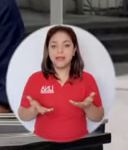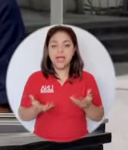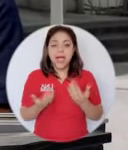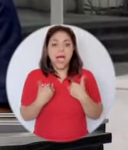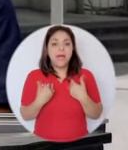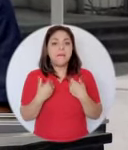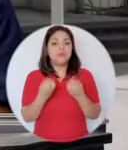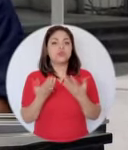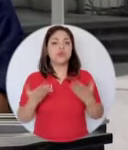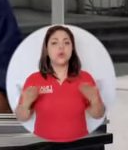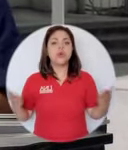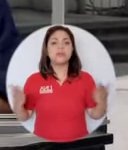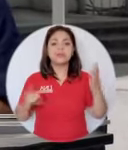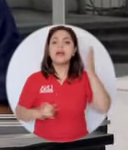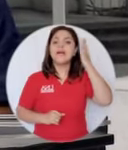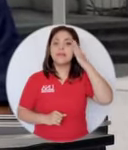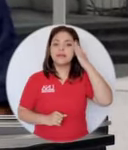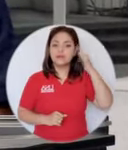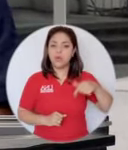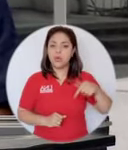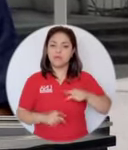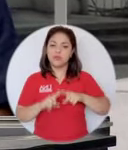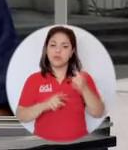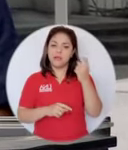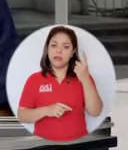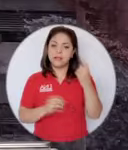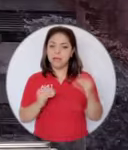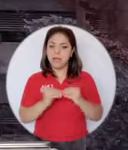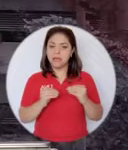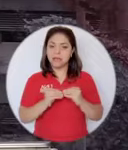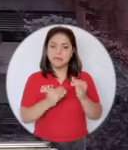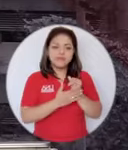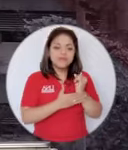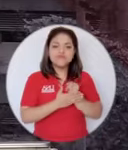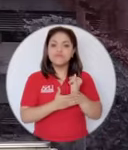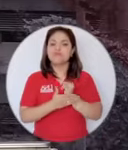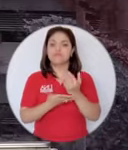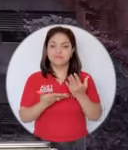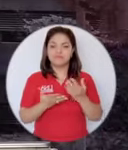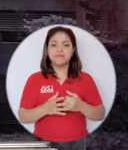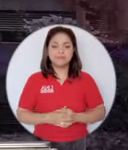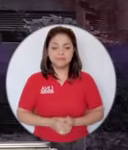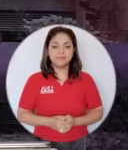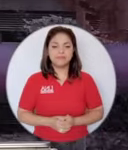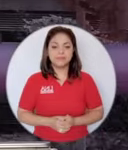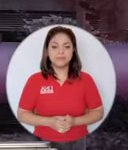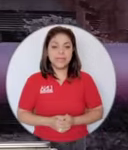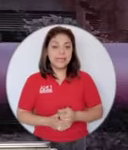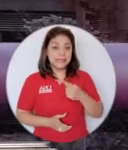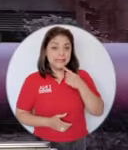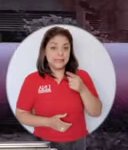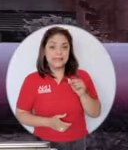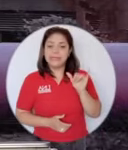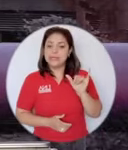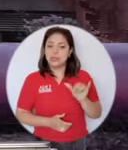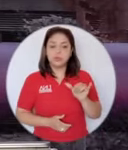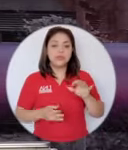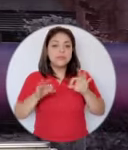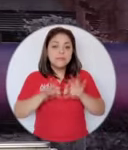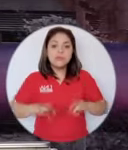que hoy sabemos, pero todavía quedan muchas cosas por averiguar. Como usted dice, es bien importante